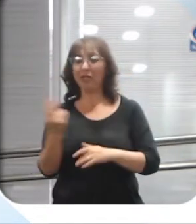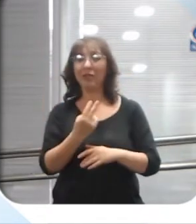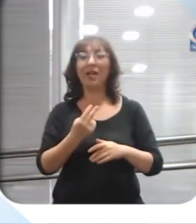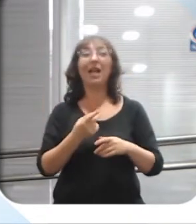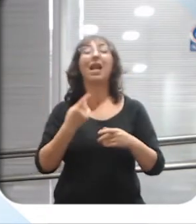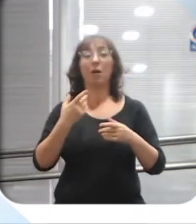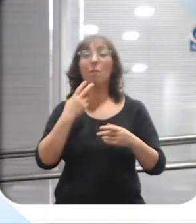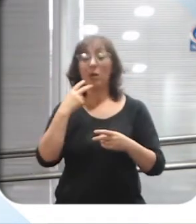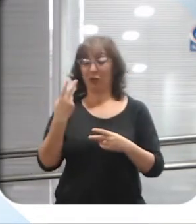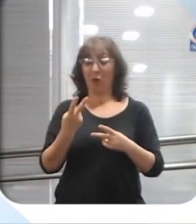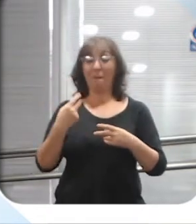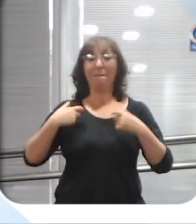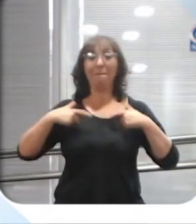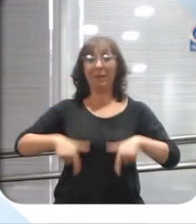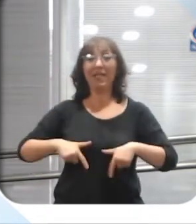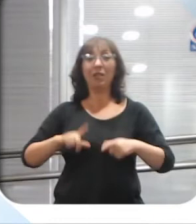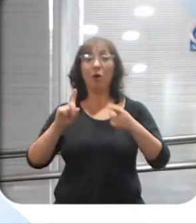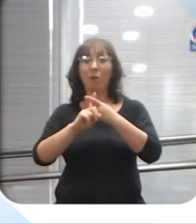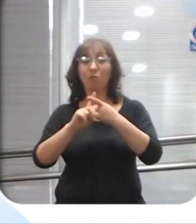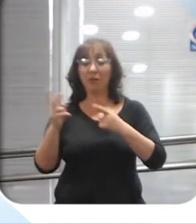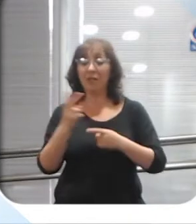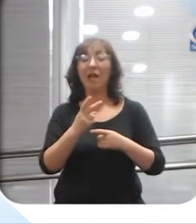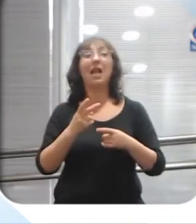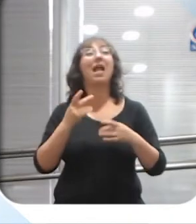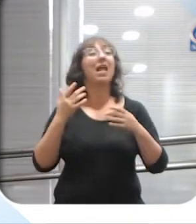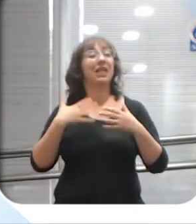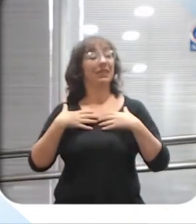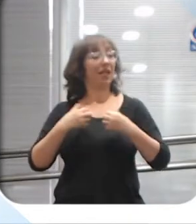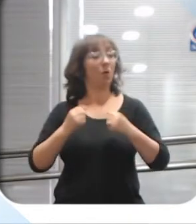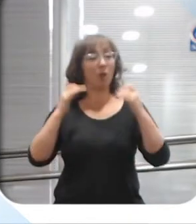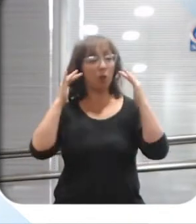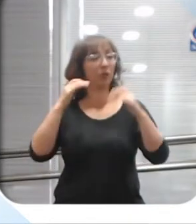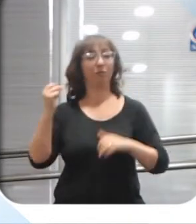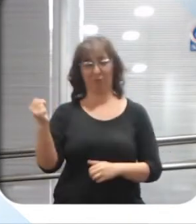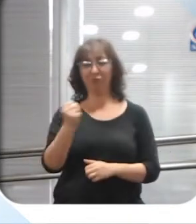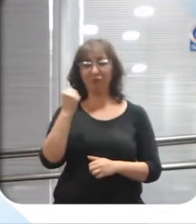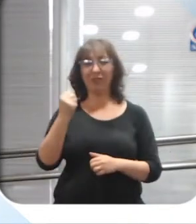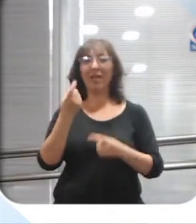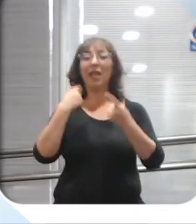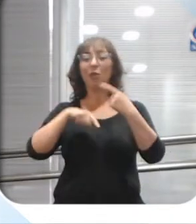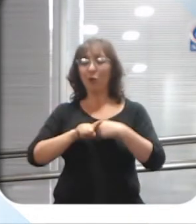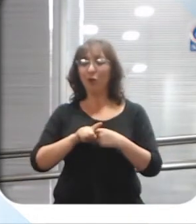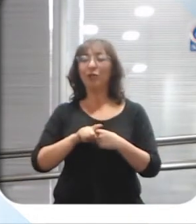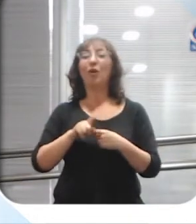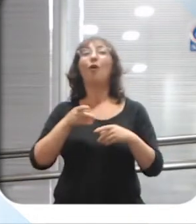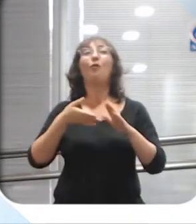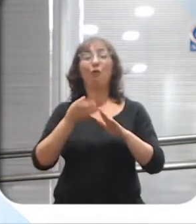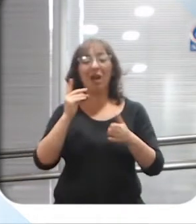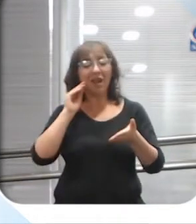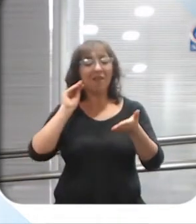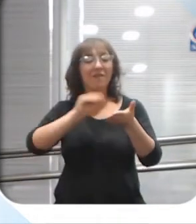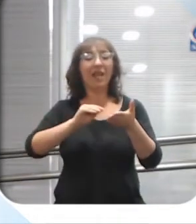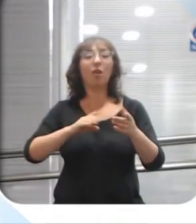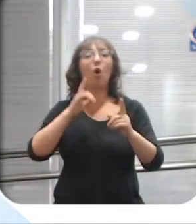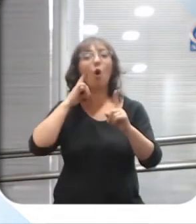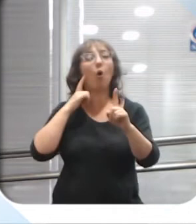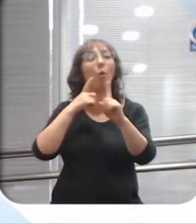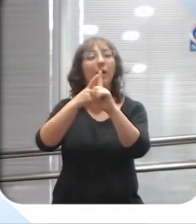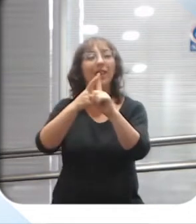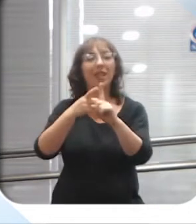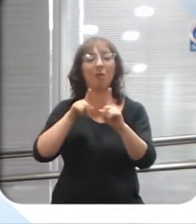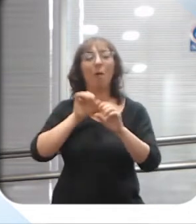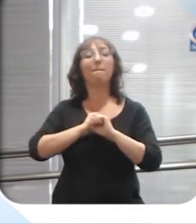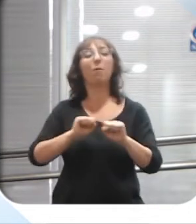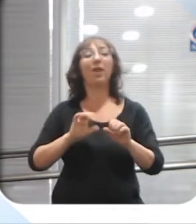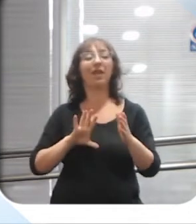ministerial tiene tanto aspectos de salud como de educación y entonces ahí lo que se fueron fijando fueron objetivos